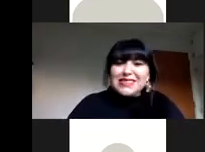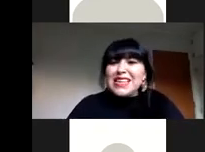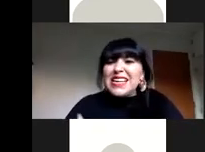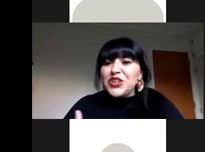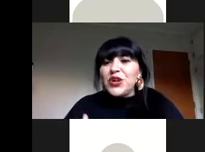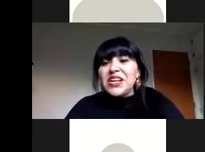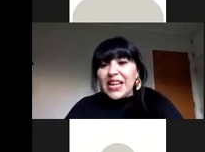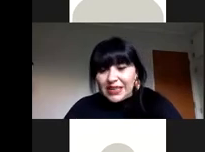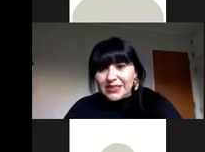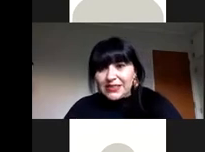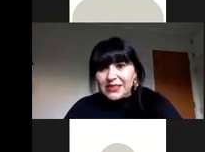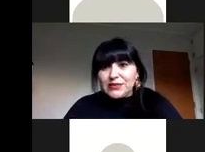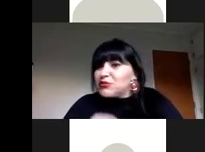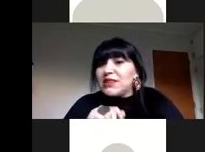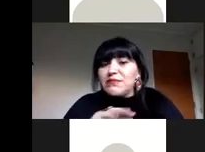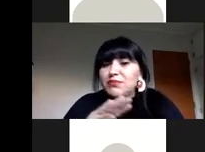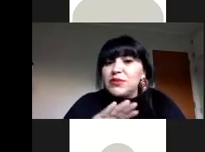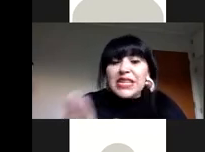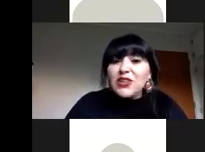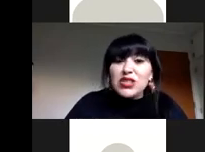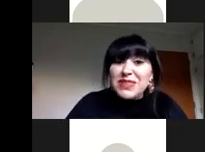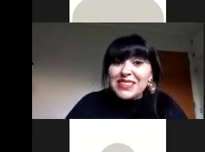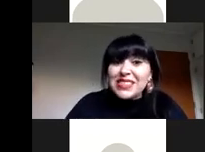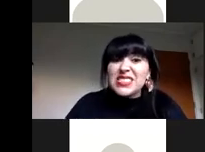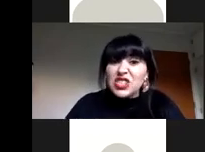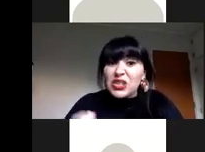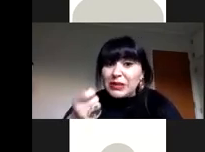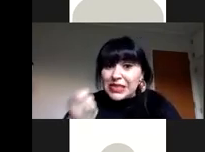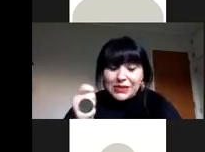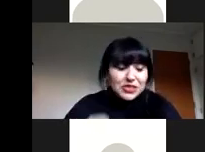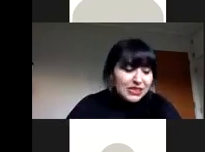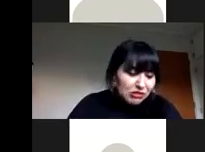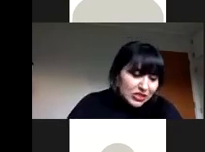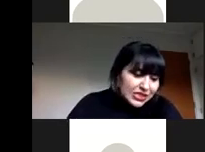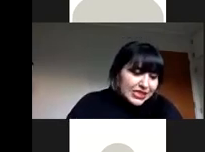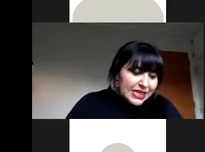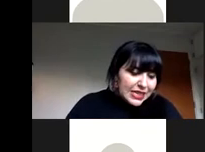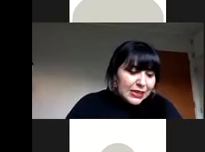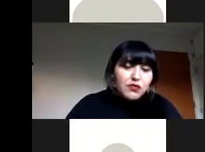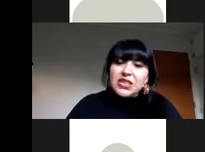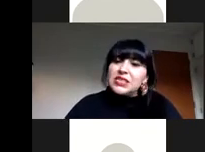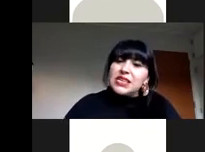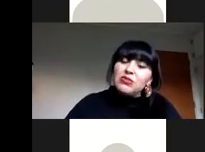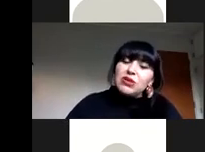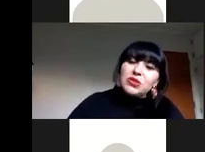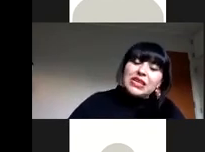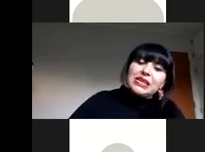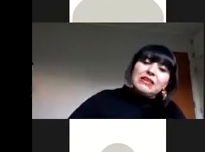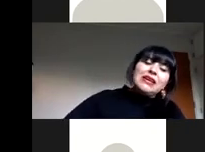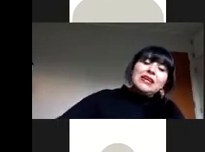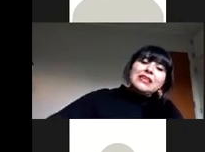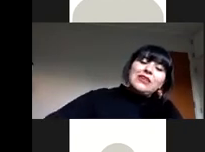Les decían, en roca real. O sea, no aceptaban transacciones, solamente efectivo. Fíjense que era un